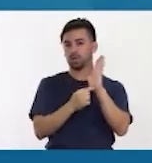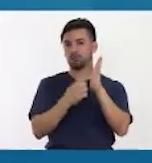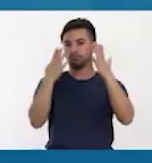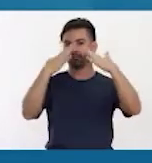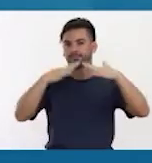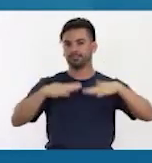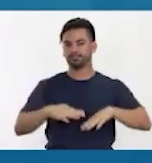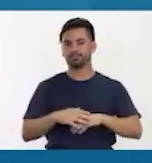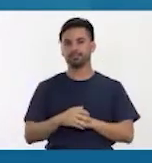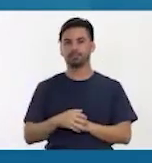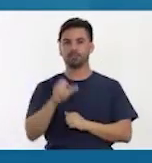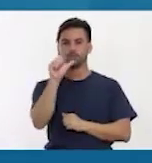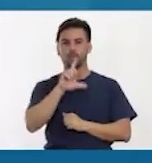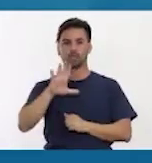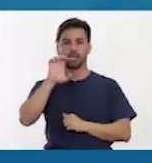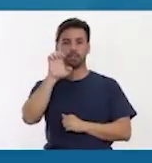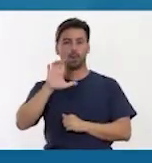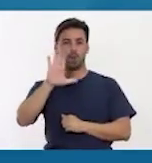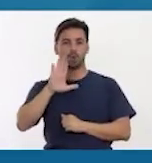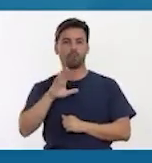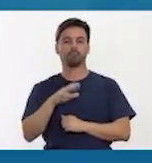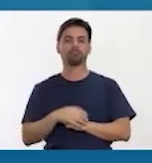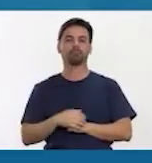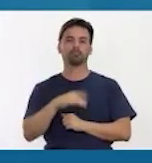desintegración de la URSS.